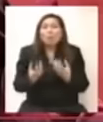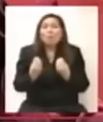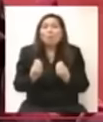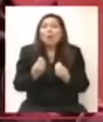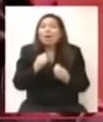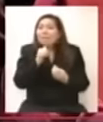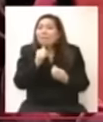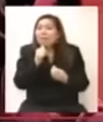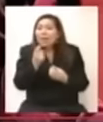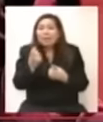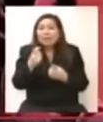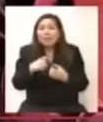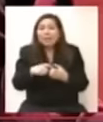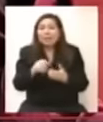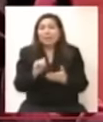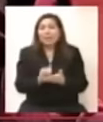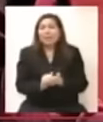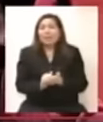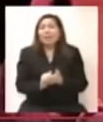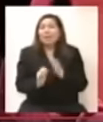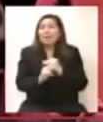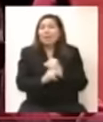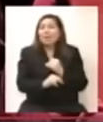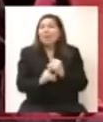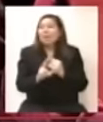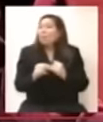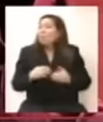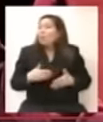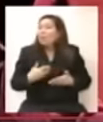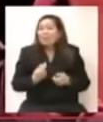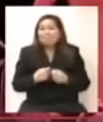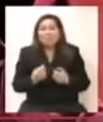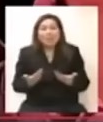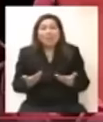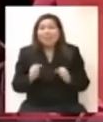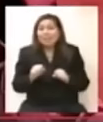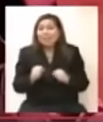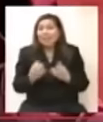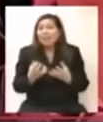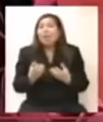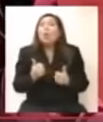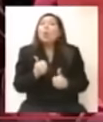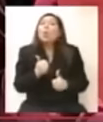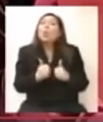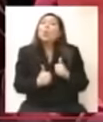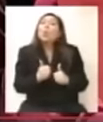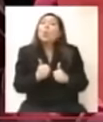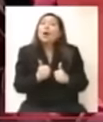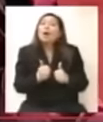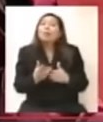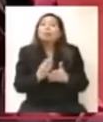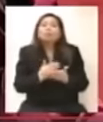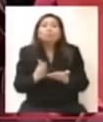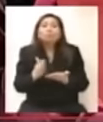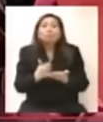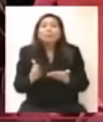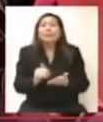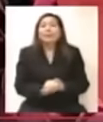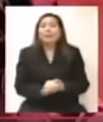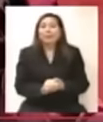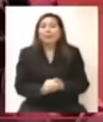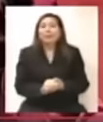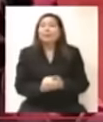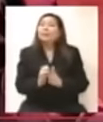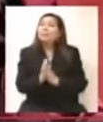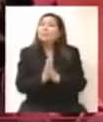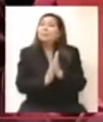o por la falta de competitividad de los nacionales no podemos venderle así que Cuál es el agregado Cuál es